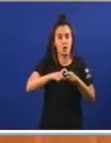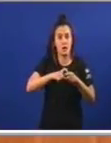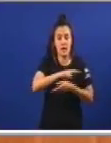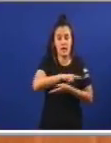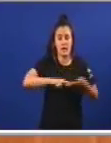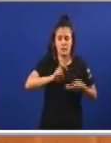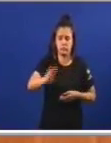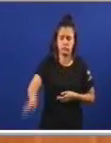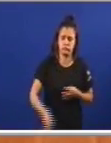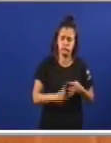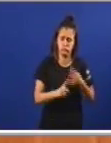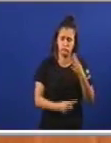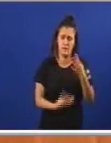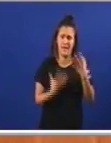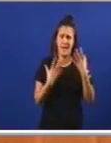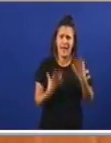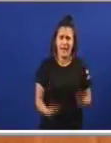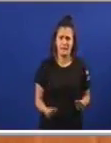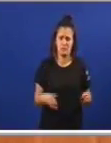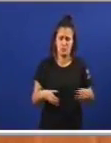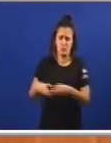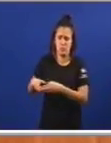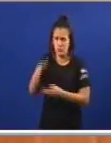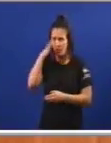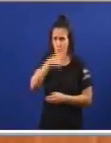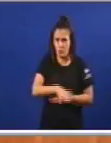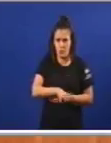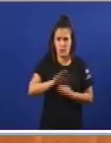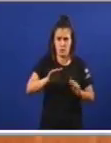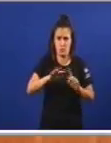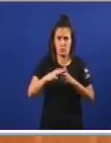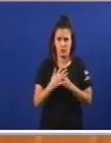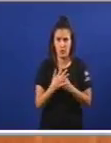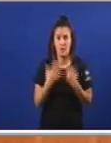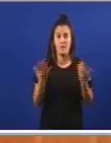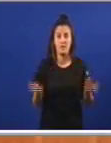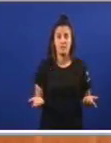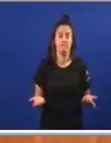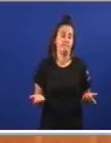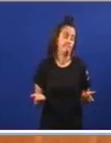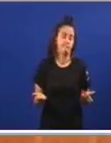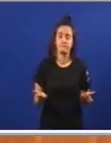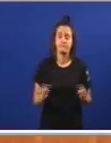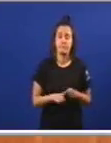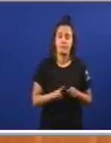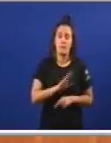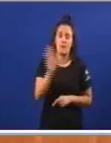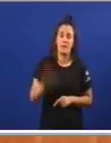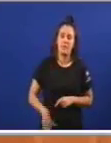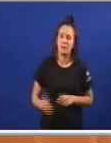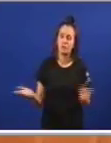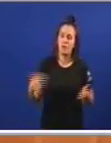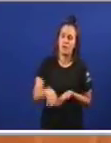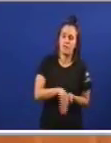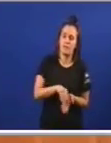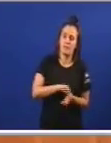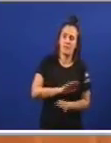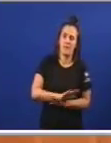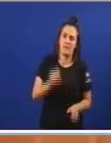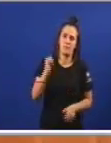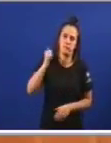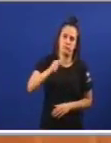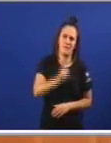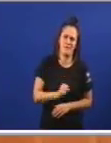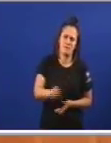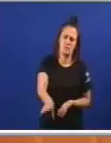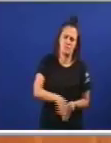etcétera, etcétera. E, evidentemente, parece que non só non se toma nota durante os últimos anos